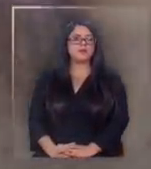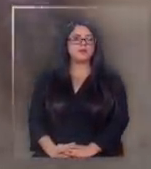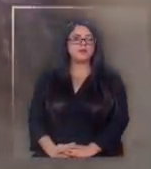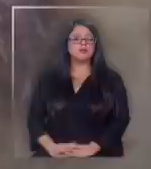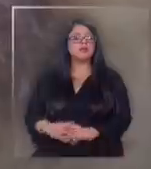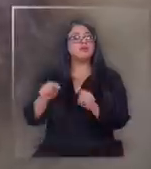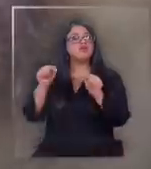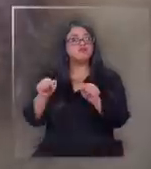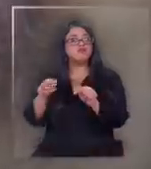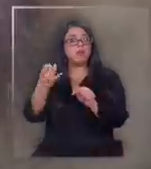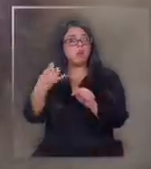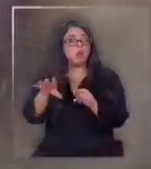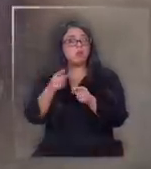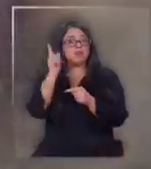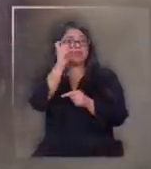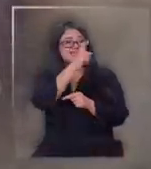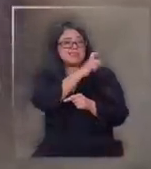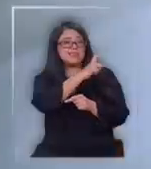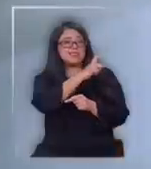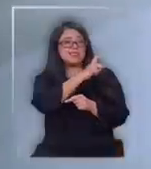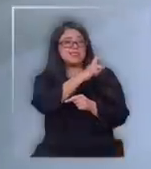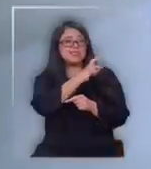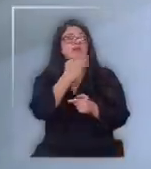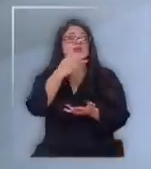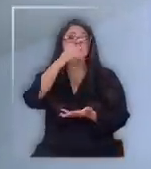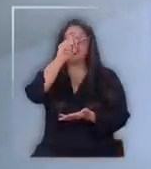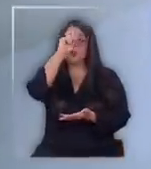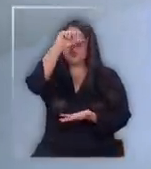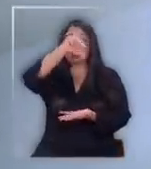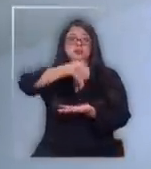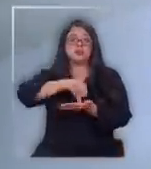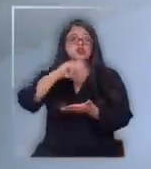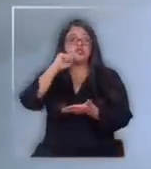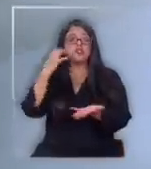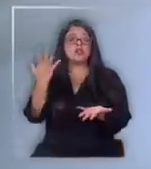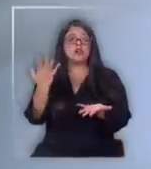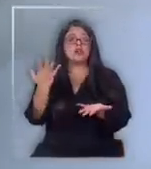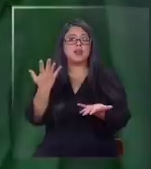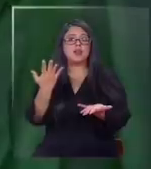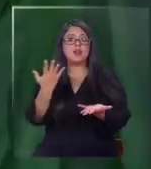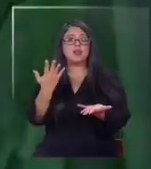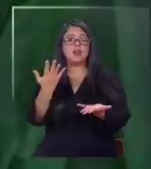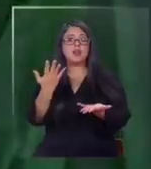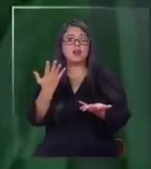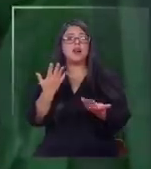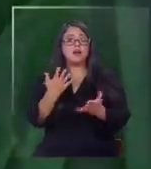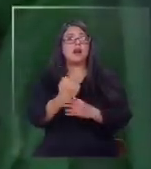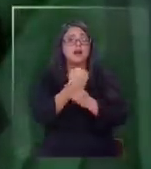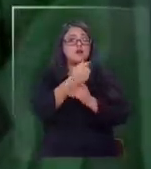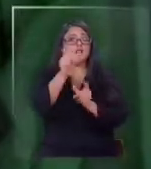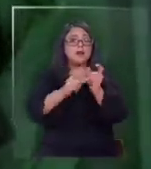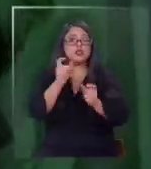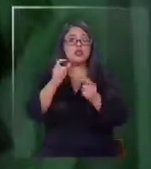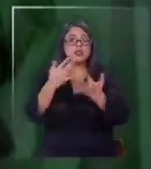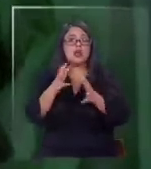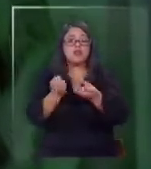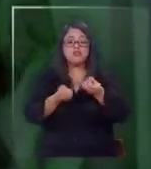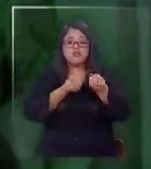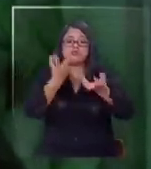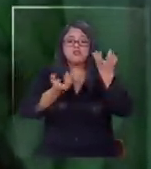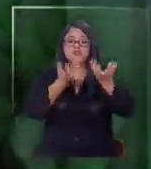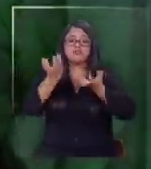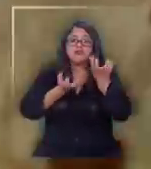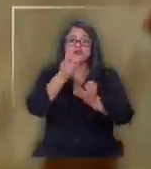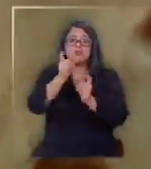Pero esa no es la única dificultad. La posta central es centro de referencia nacional para quemados. Hasta sus dependencias